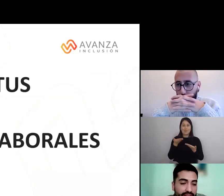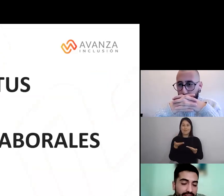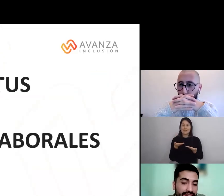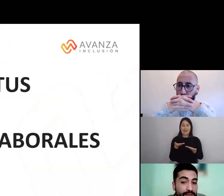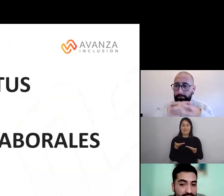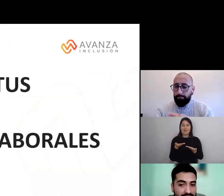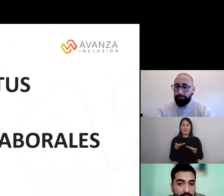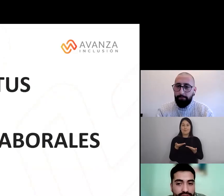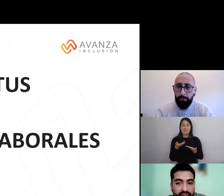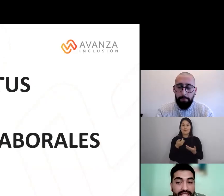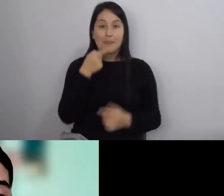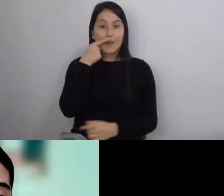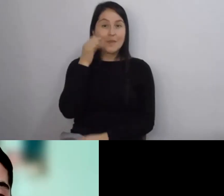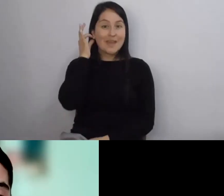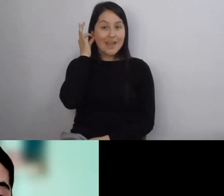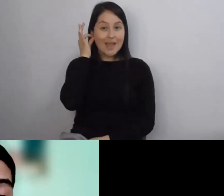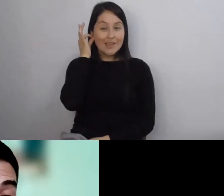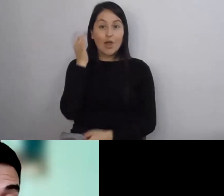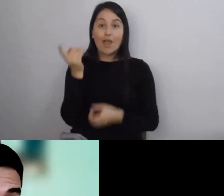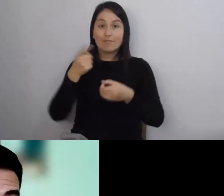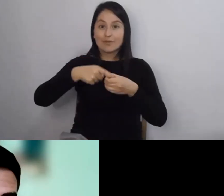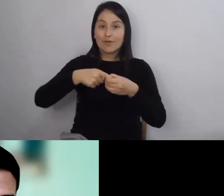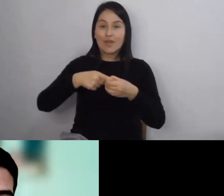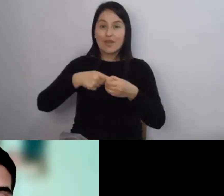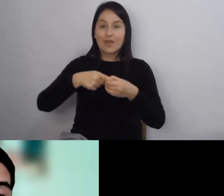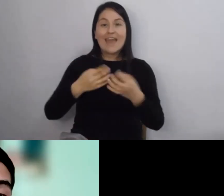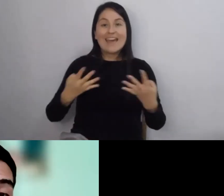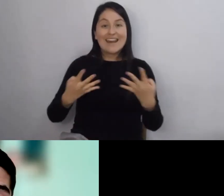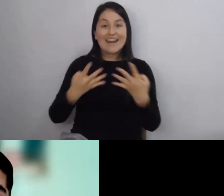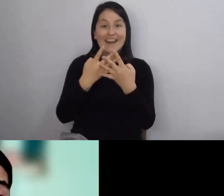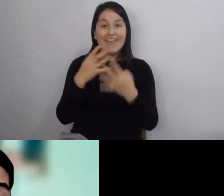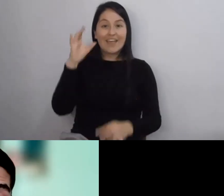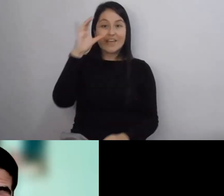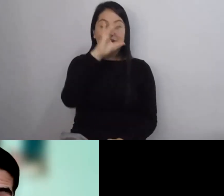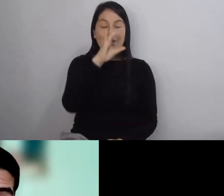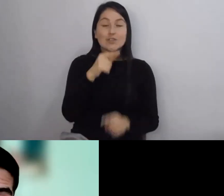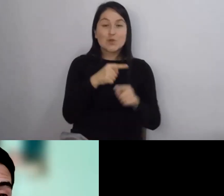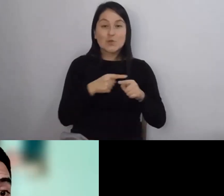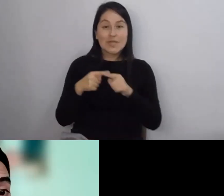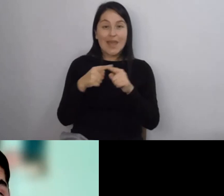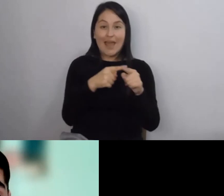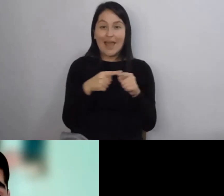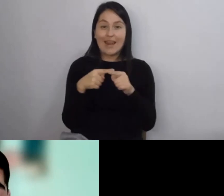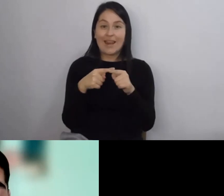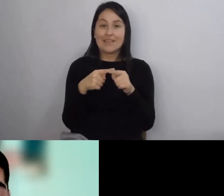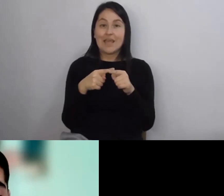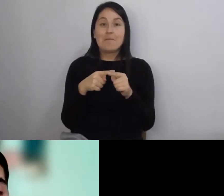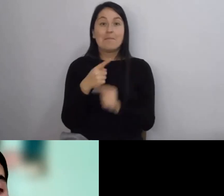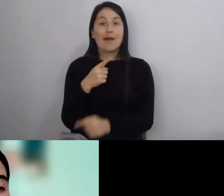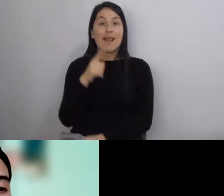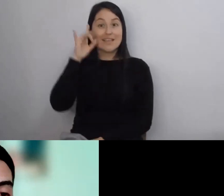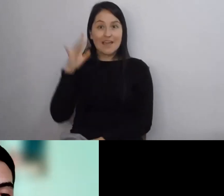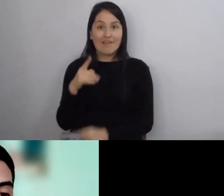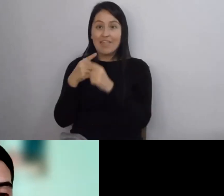invitamos, las invitamos a seguirnos en nuestras redes sociales para enterarse de las actividades, de las diversas